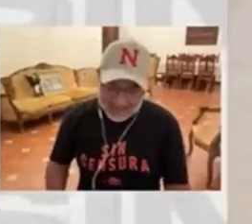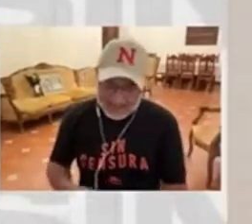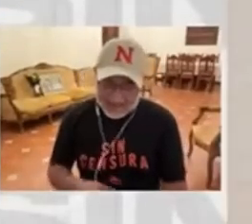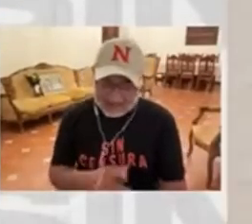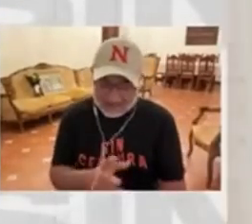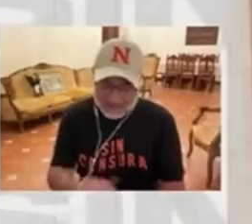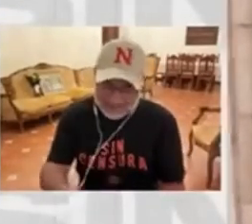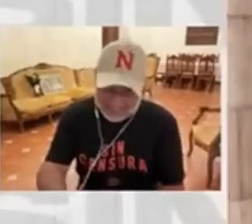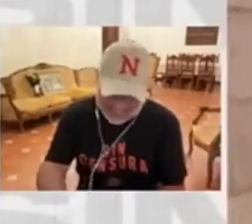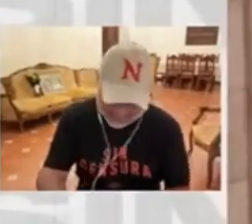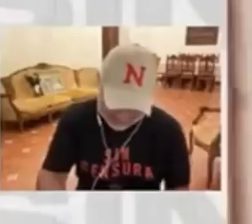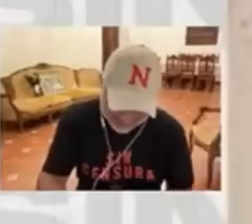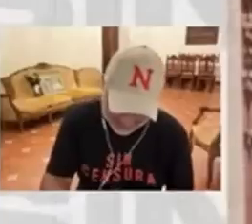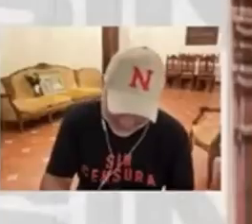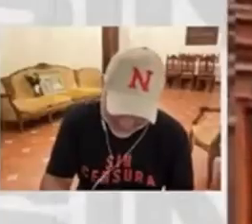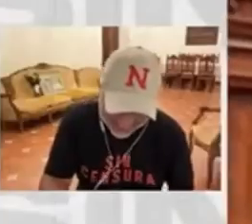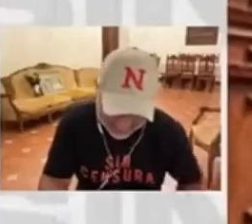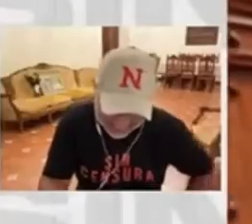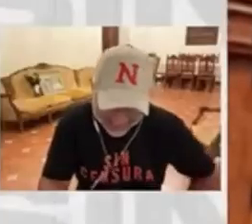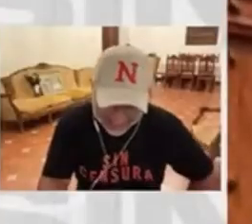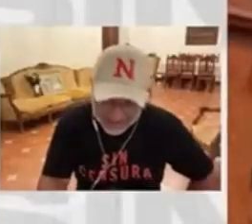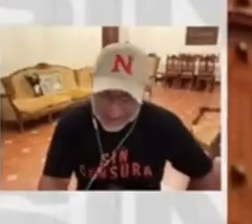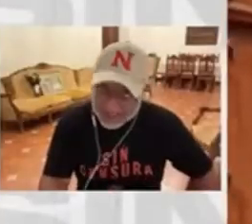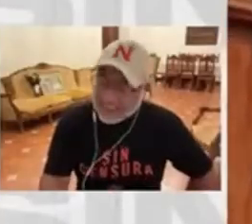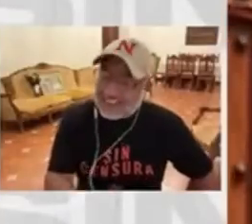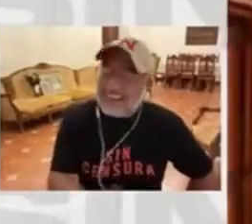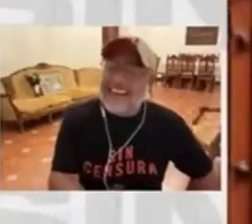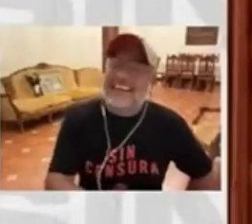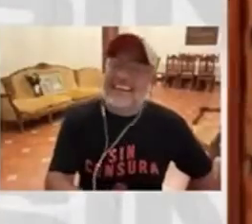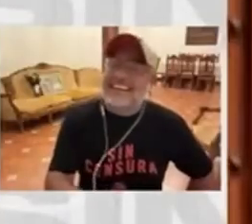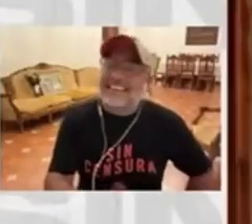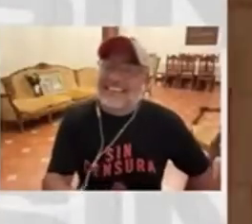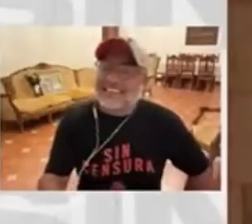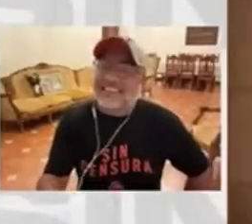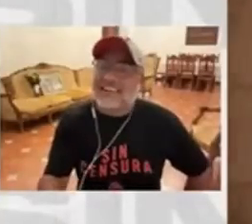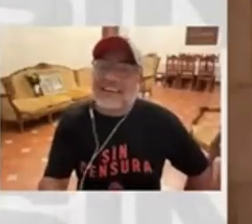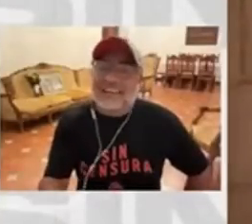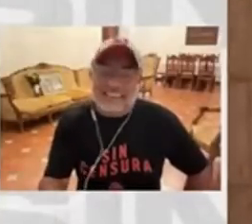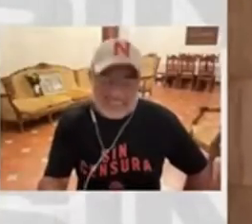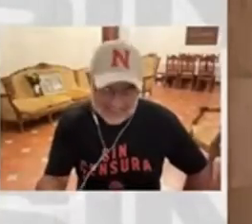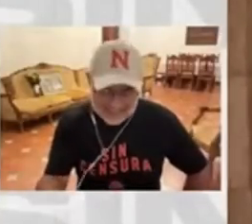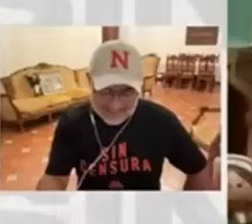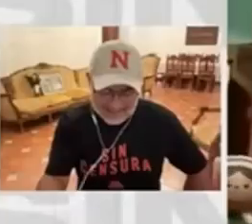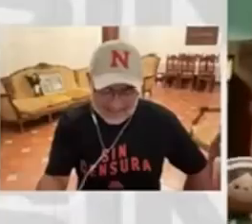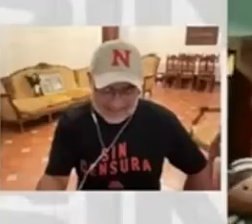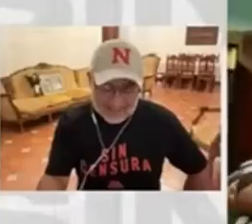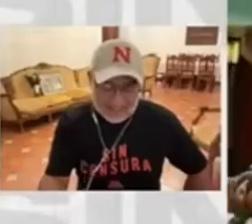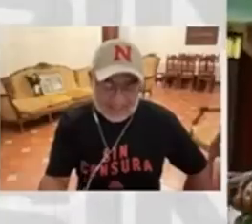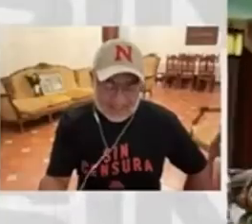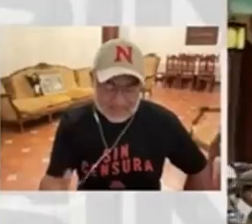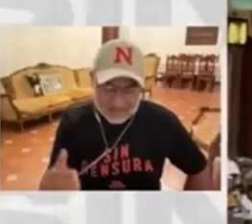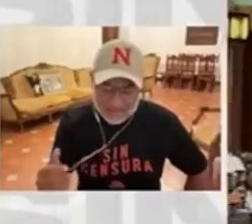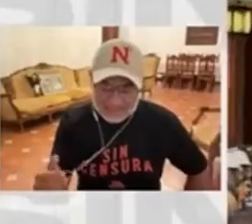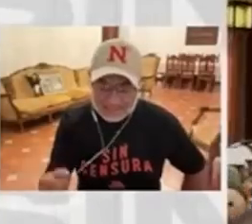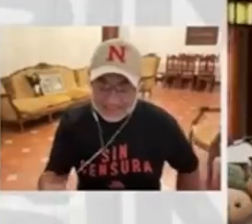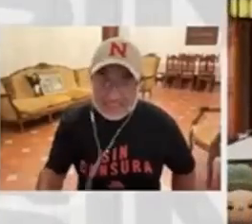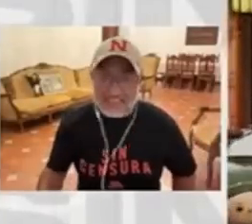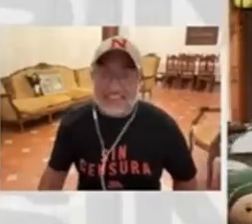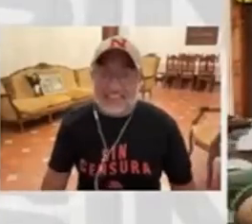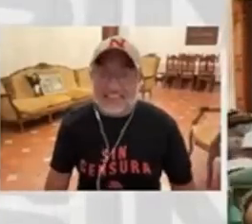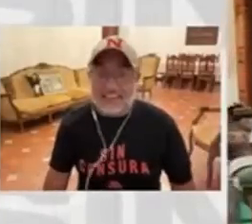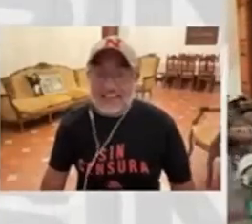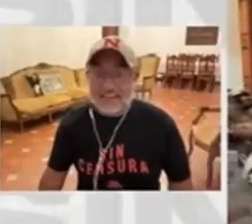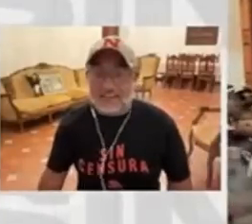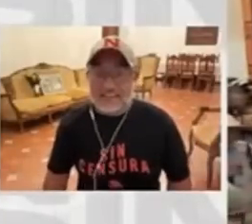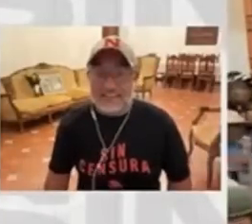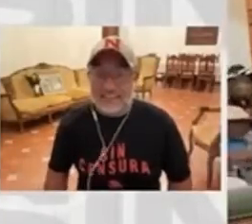Ya vamos a empezar con la mañanera. Raza, no se aguanta. Luego van a decir,